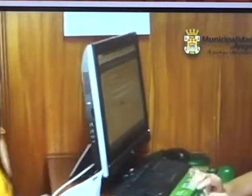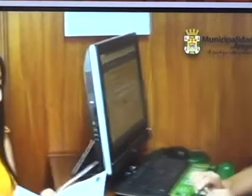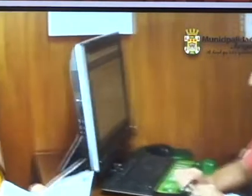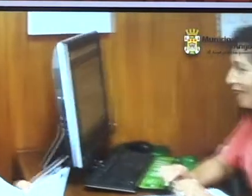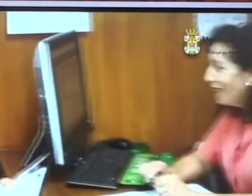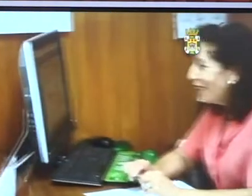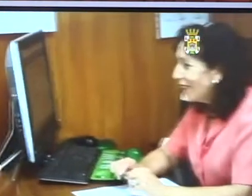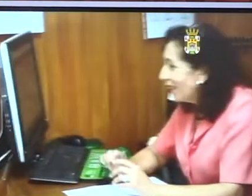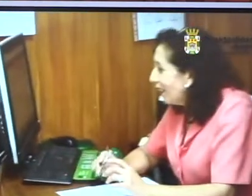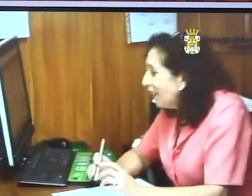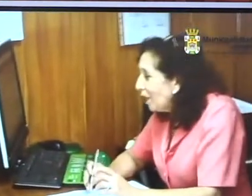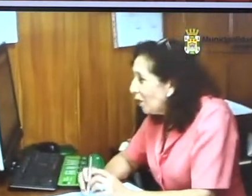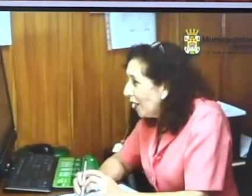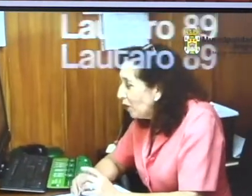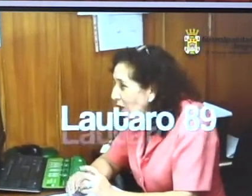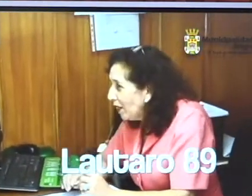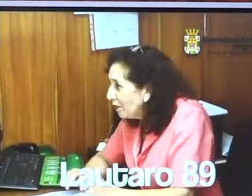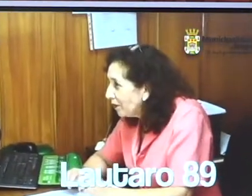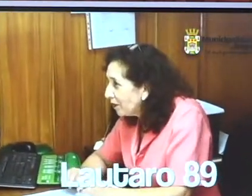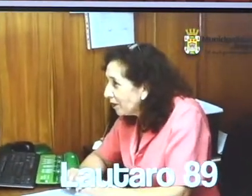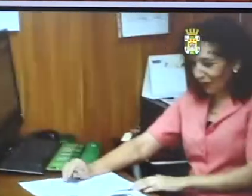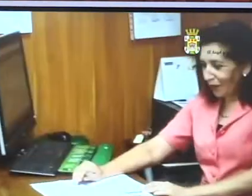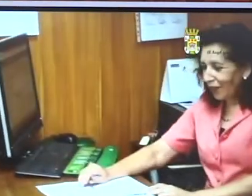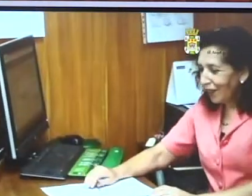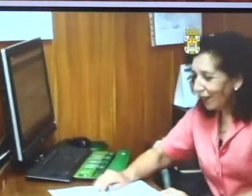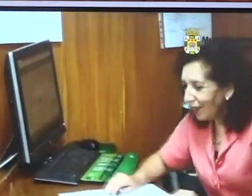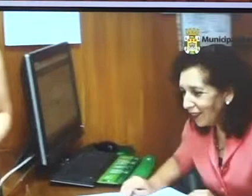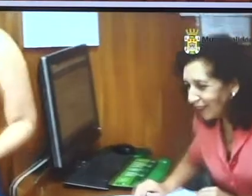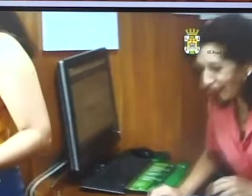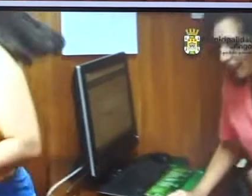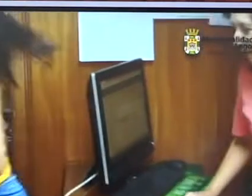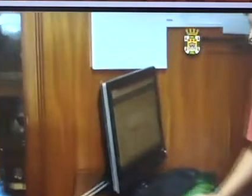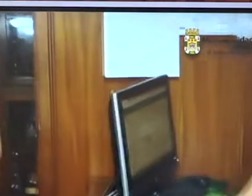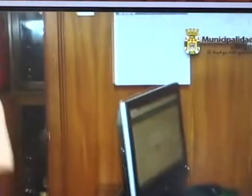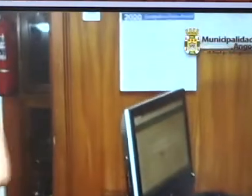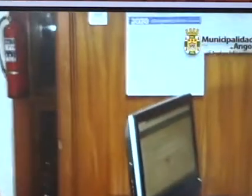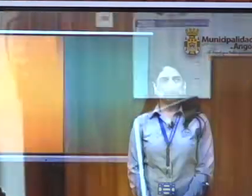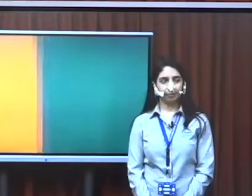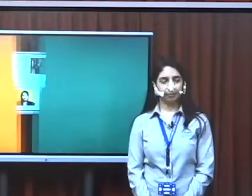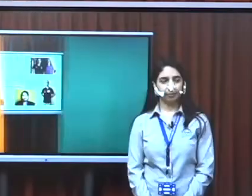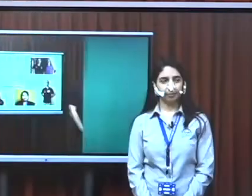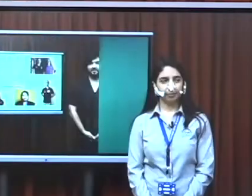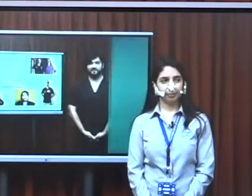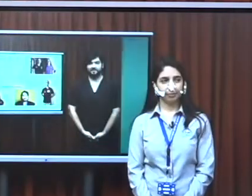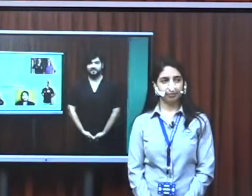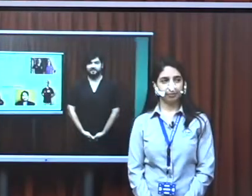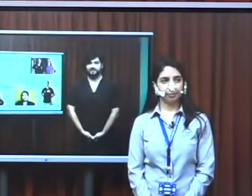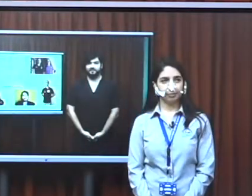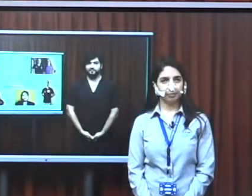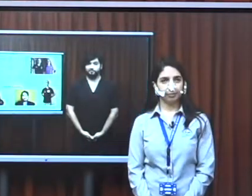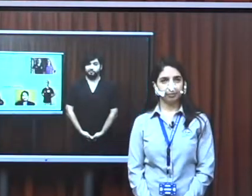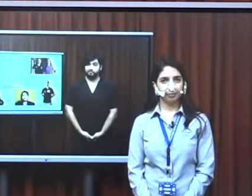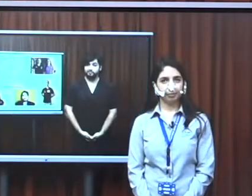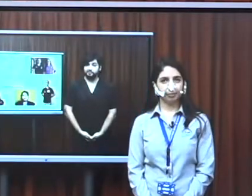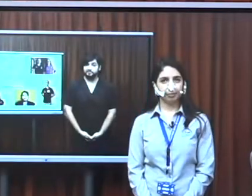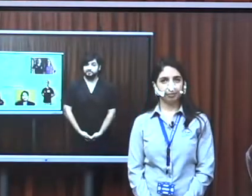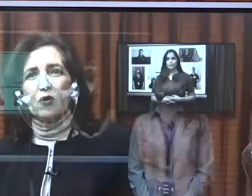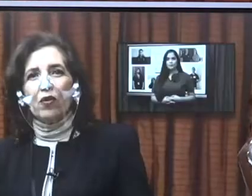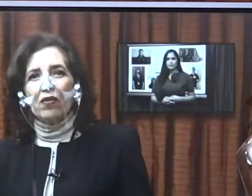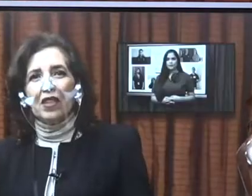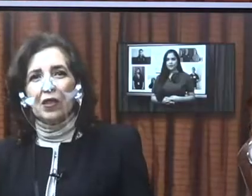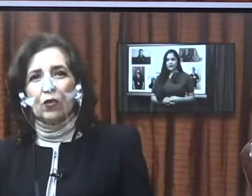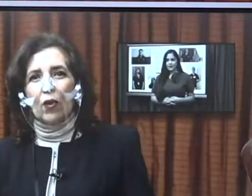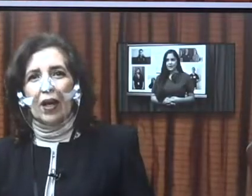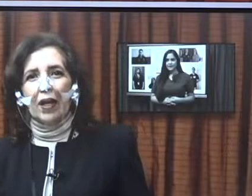que incorpora acciones de detección, prevención y derivación. Esta derivación se está